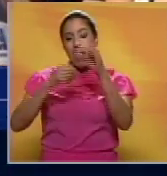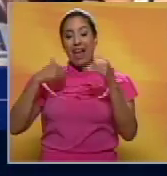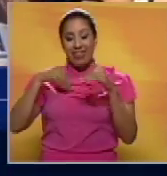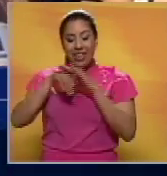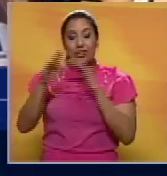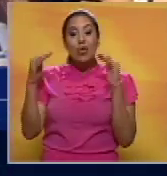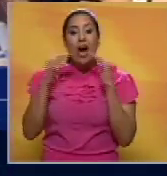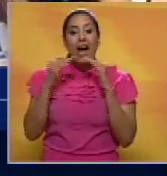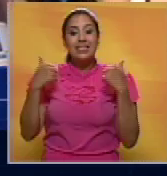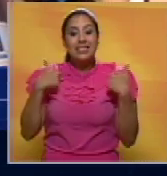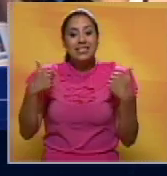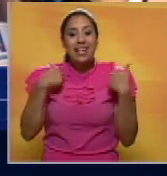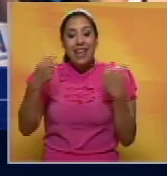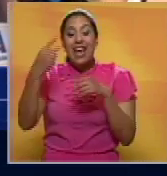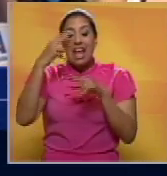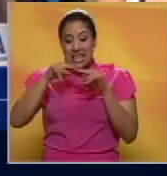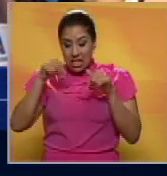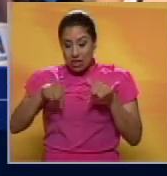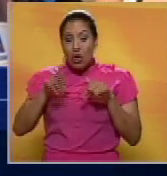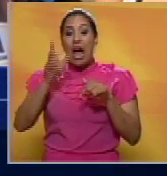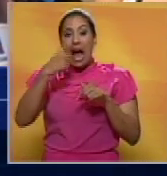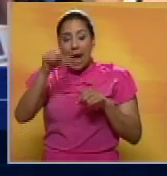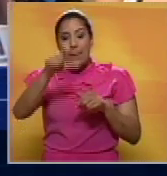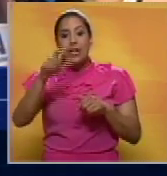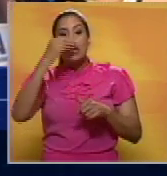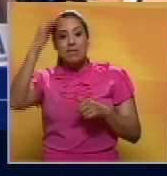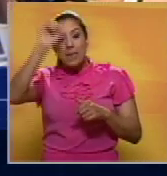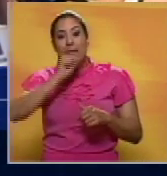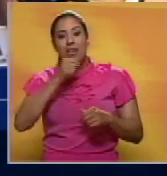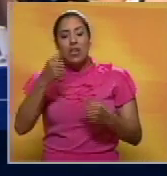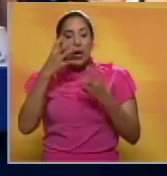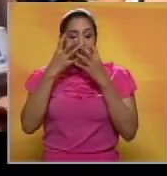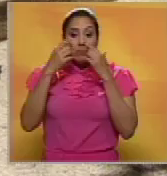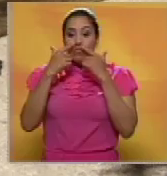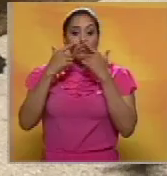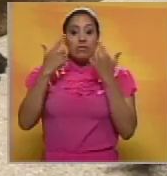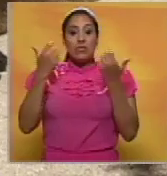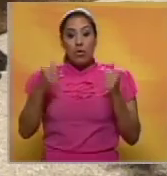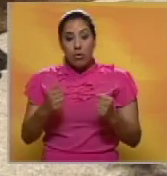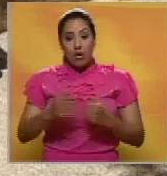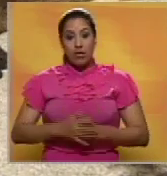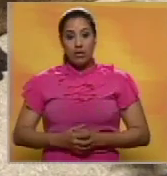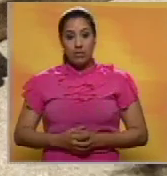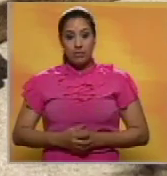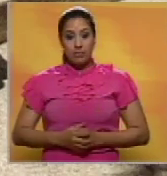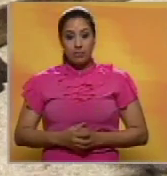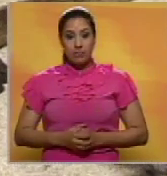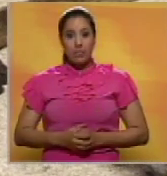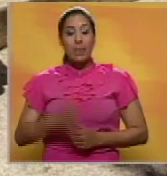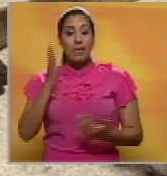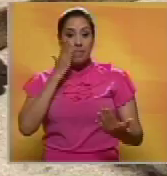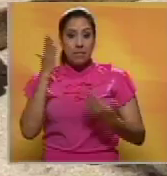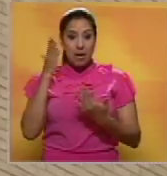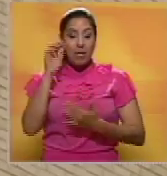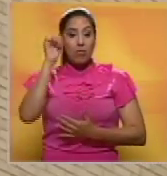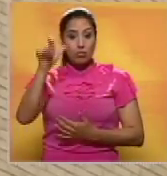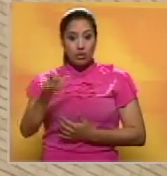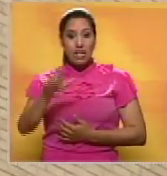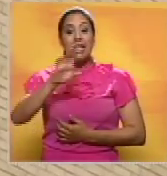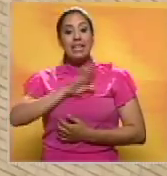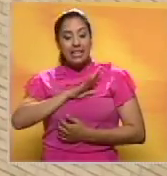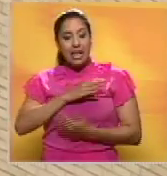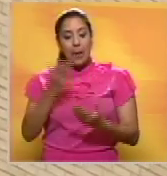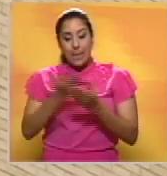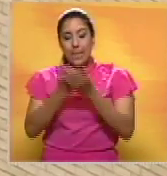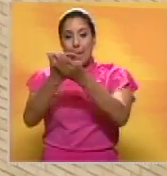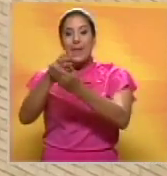mi casa, donde hay niños, donde hay personas de tercera edad asfixiados. La madre de Geraldine Moreno